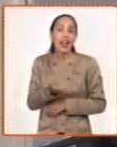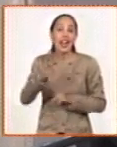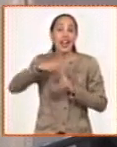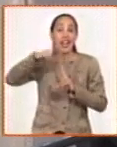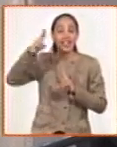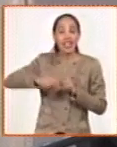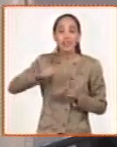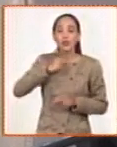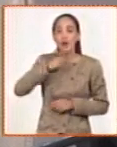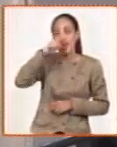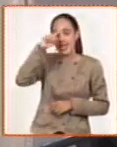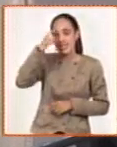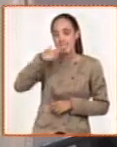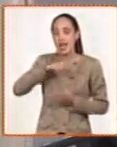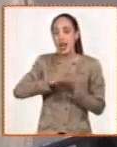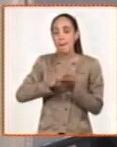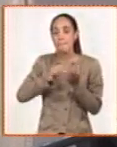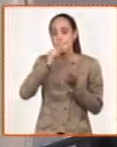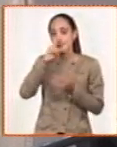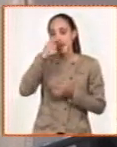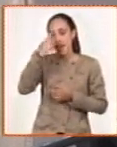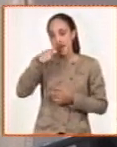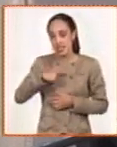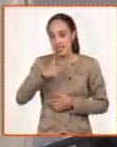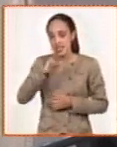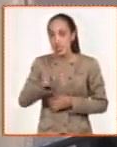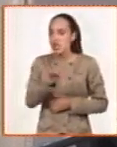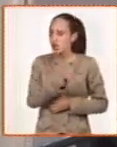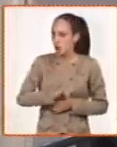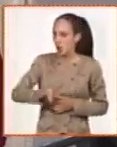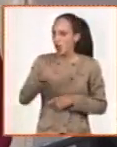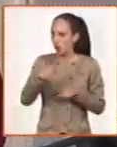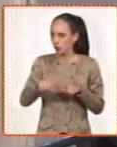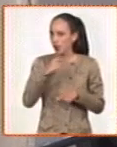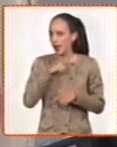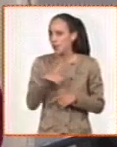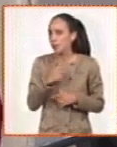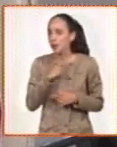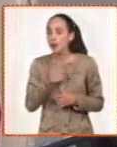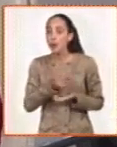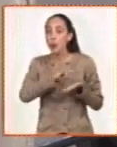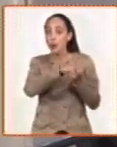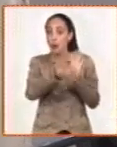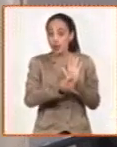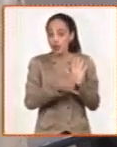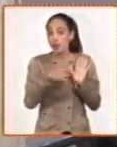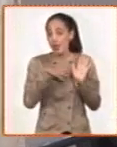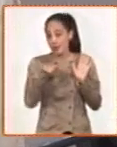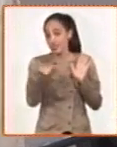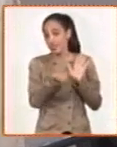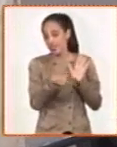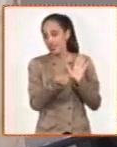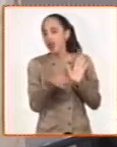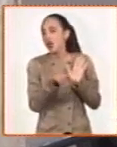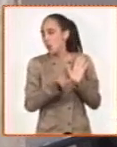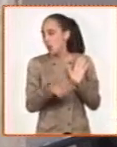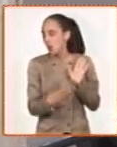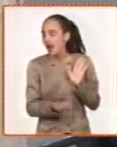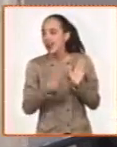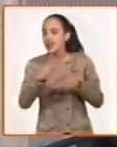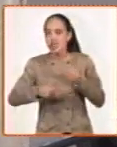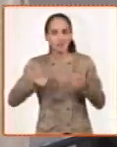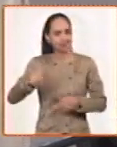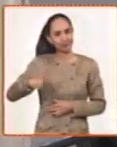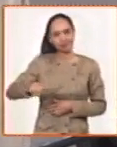Escambray, pero también ejemplos muy cercanos como estos proyectos que tenemos aquí y lo que se hace día a día,